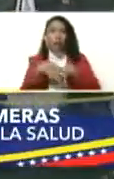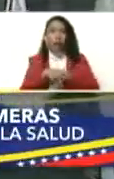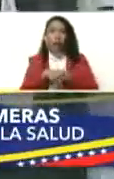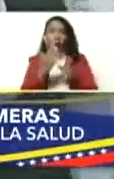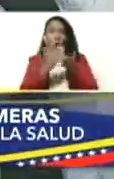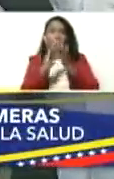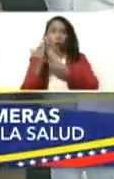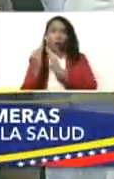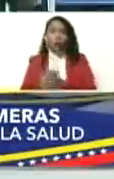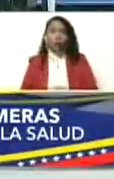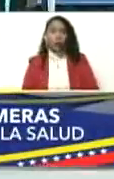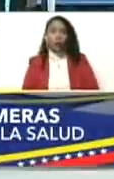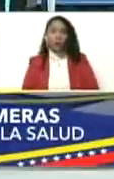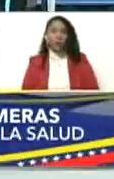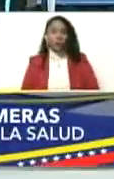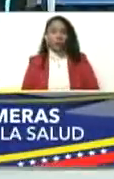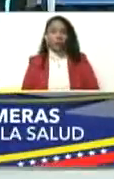comunitario.